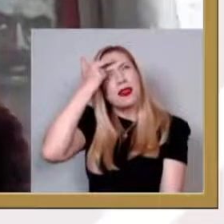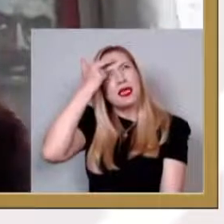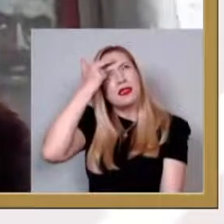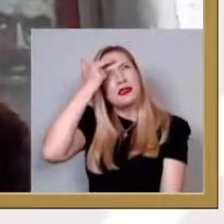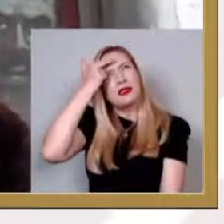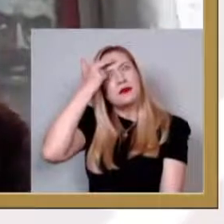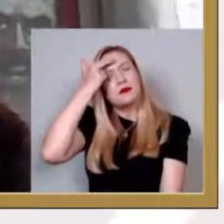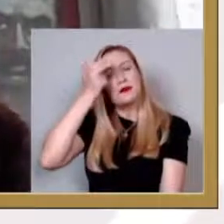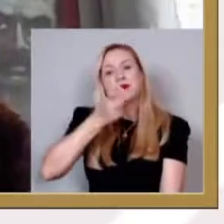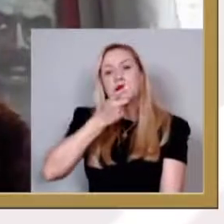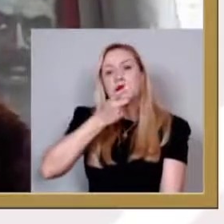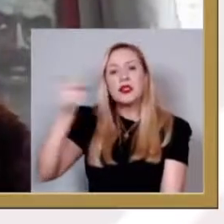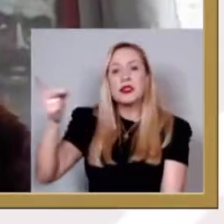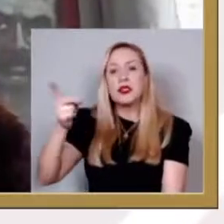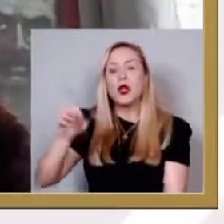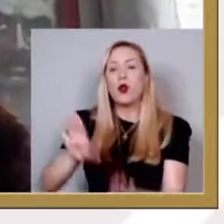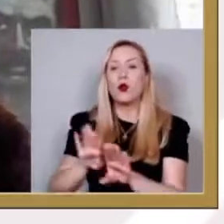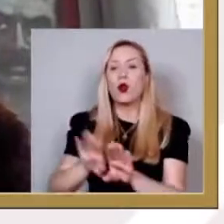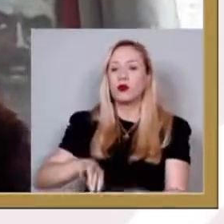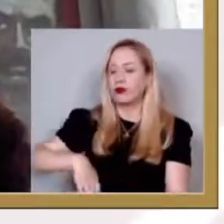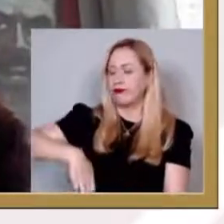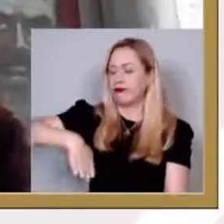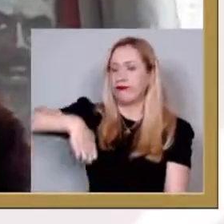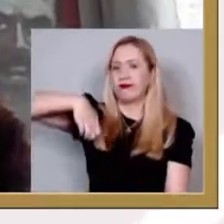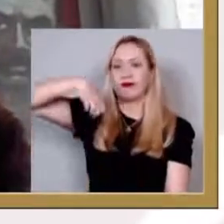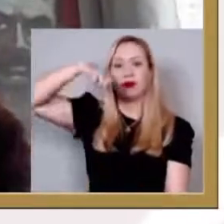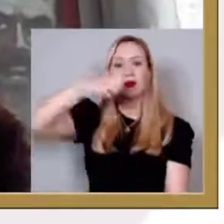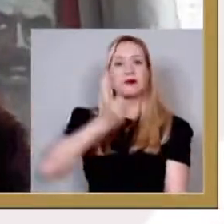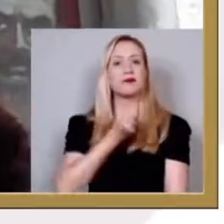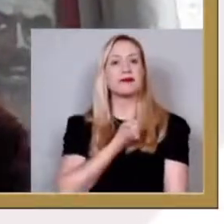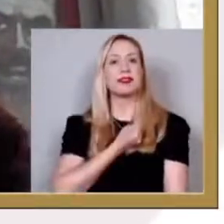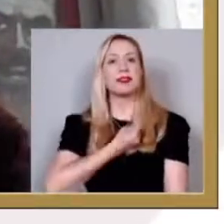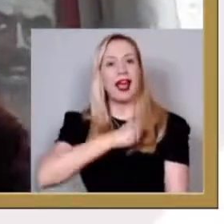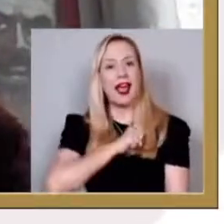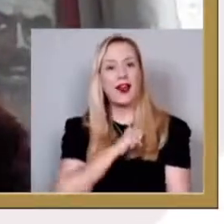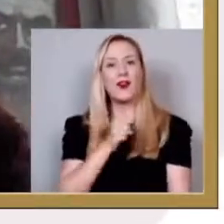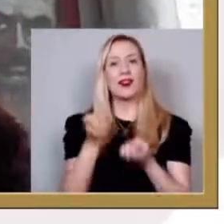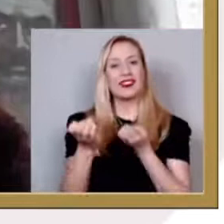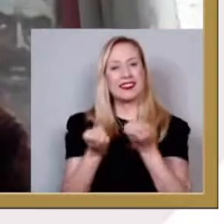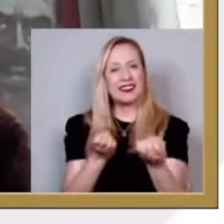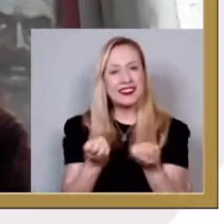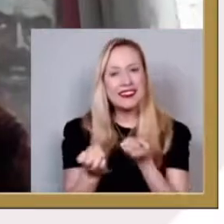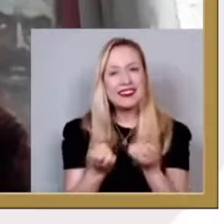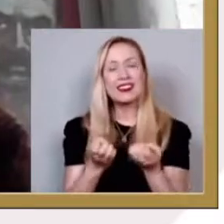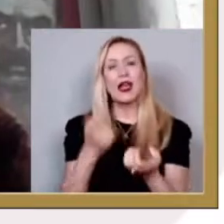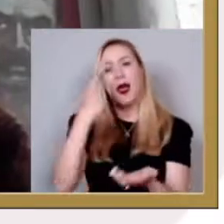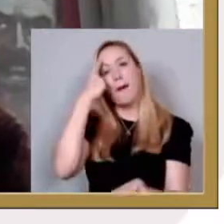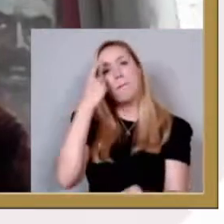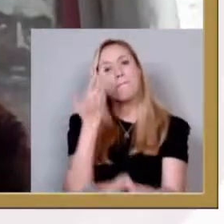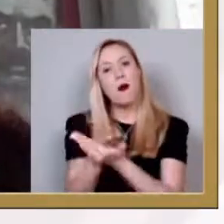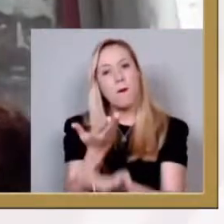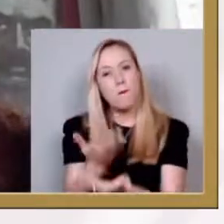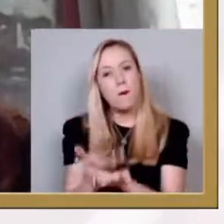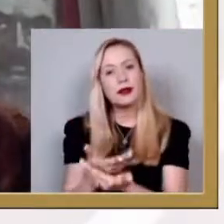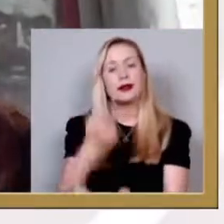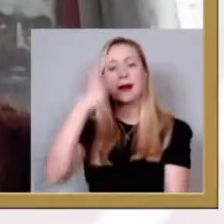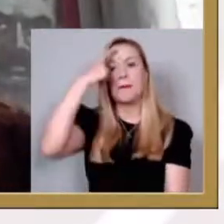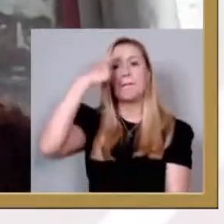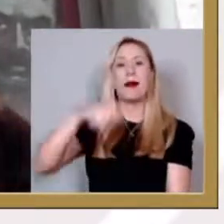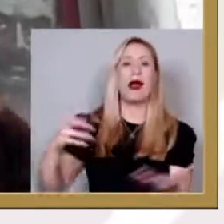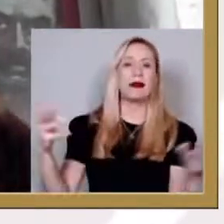del envejecimiento saludable y con propuestas de acción de